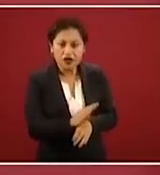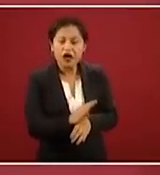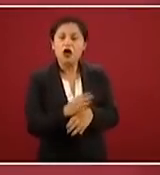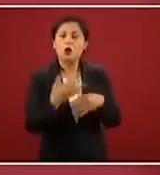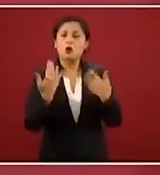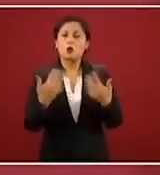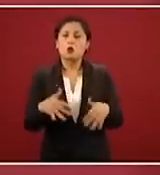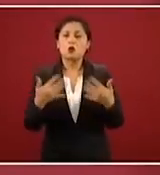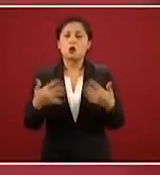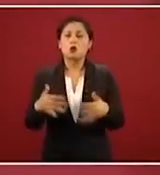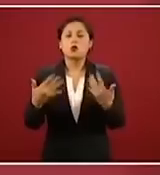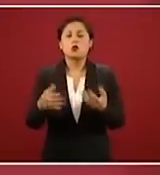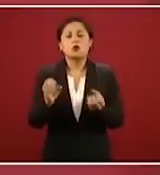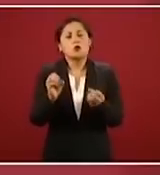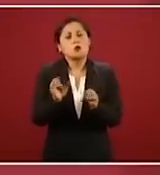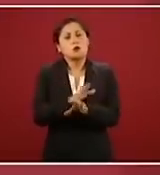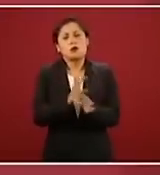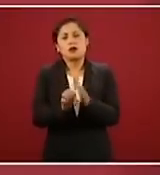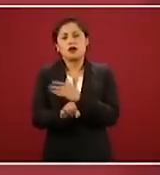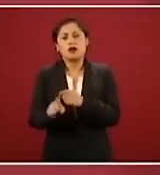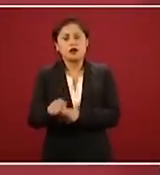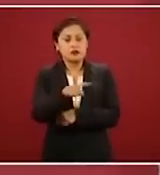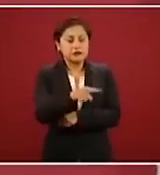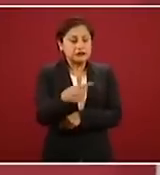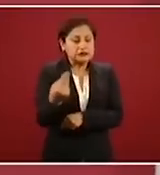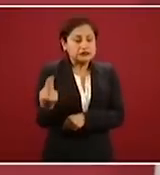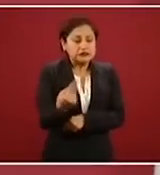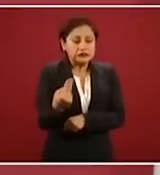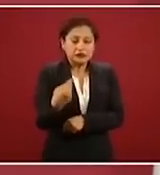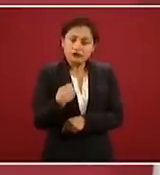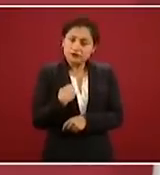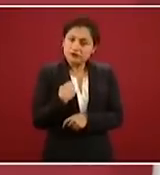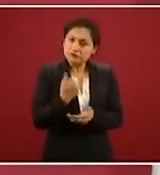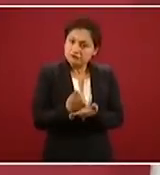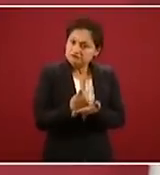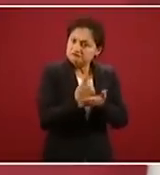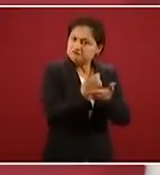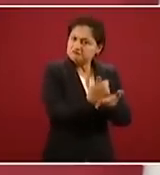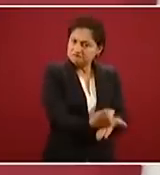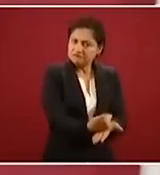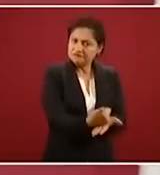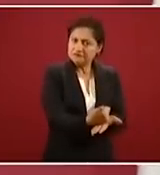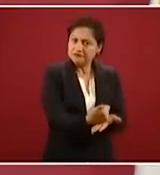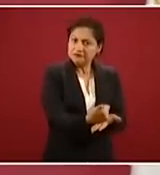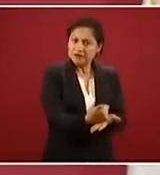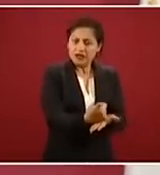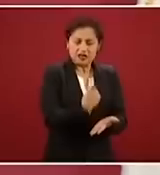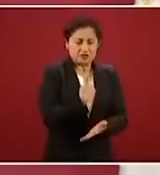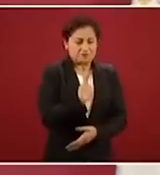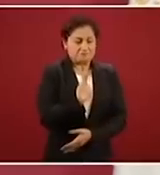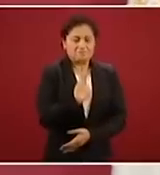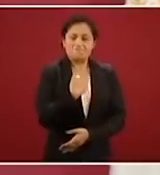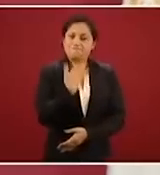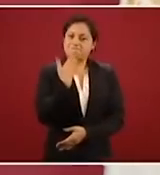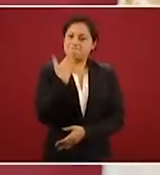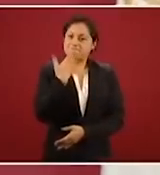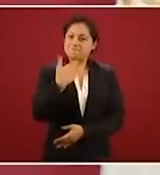cuando ayudamos, le damos la mano al que lo necesita, pues nos sentimos más humanos.